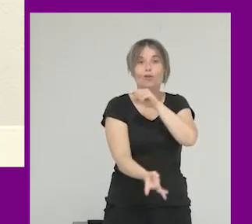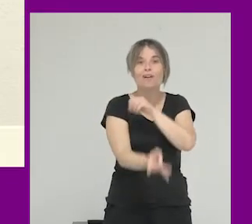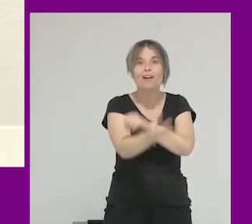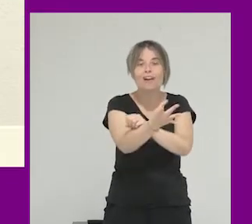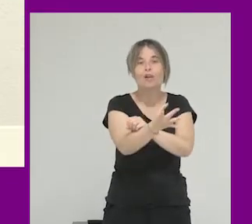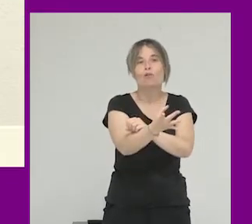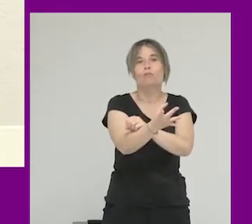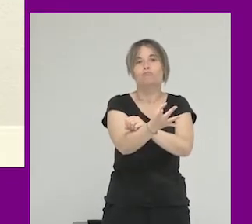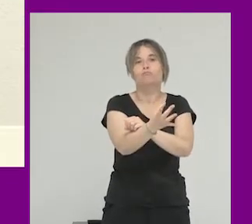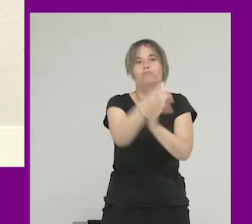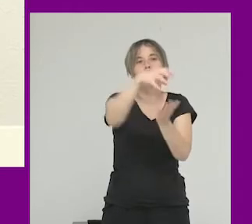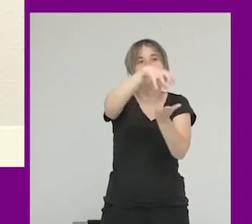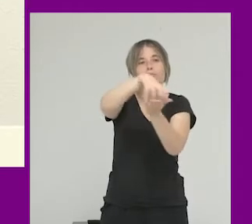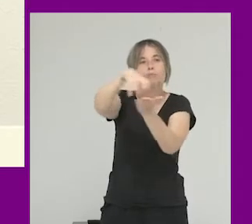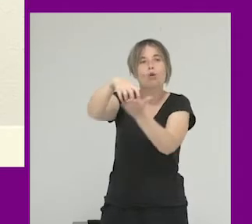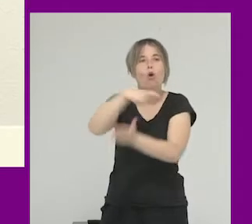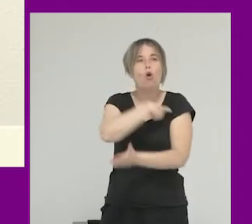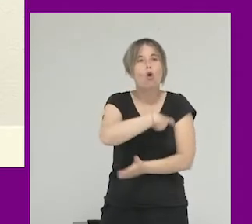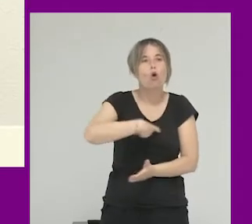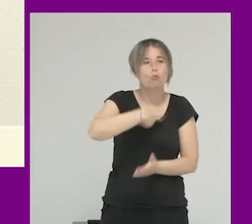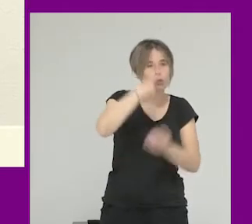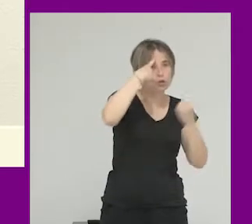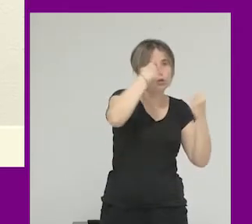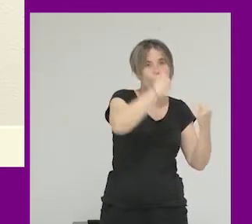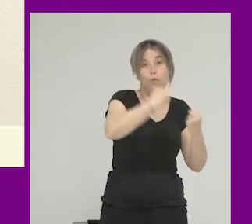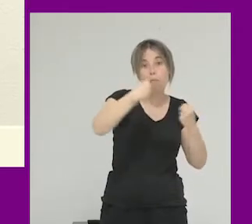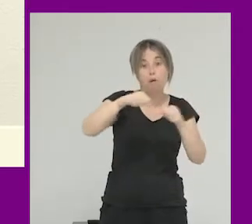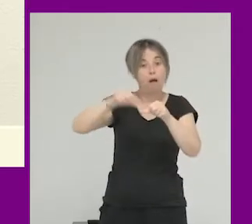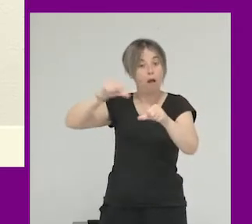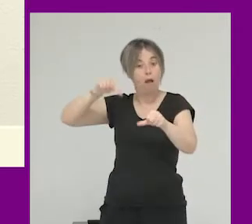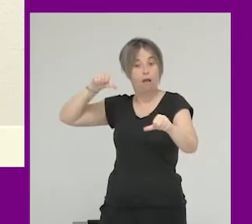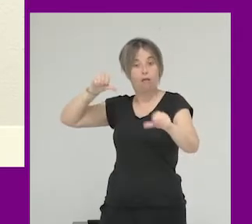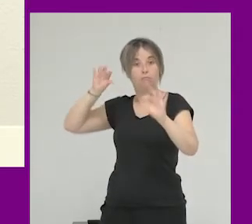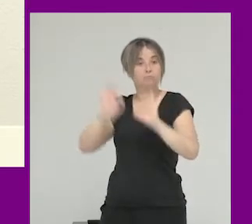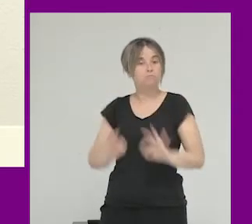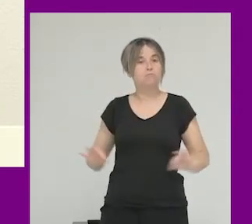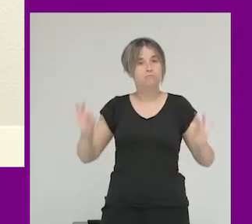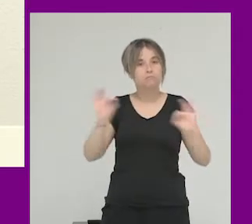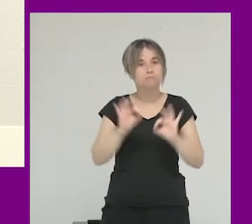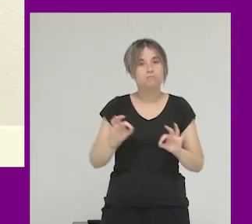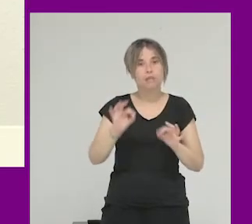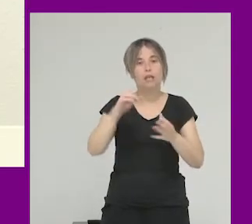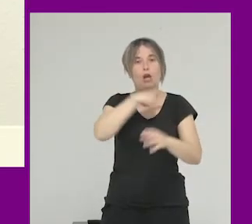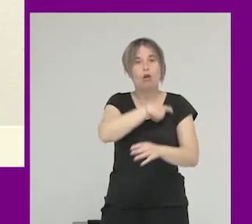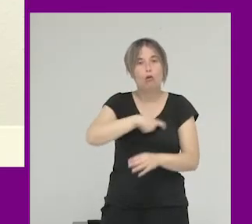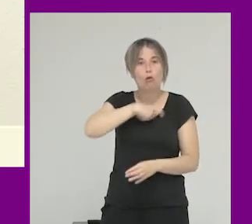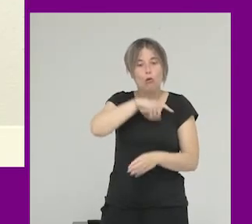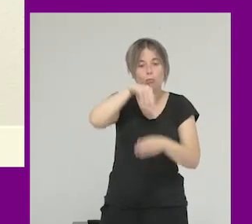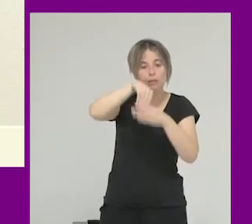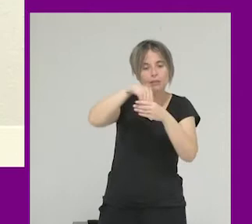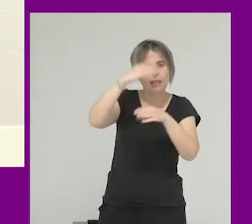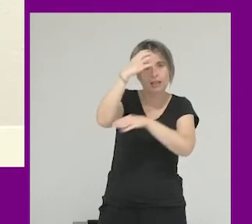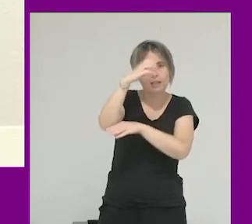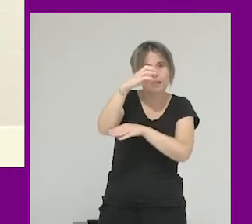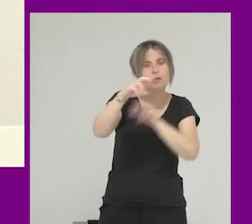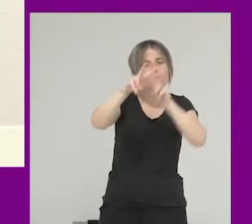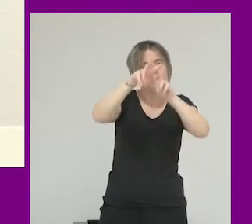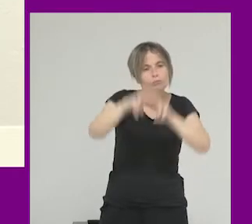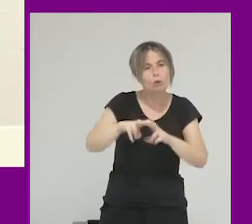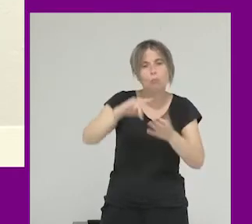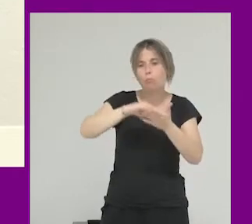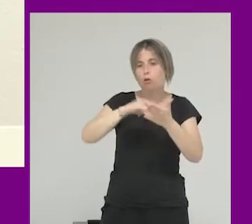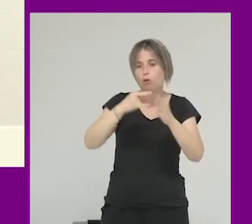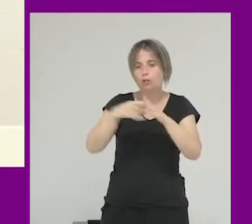unas comisiones de expertas que no habían en los comités científicos que analizaban los proyectos,